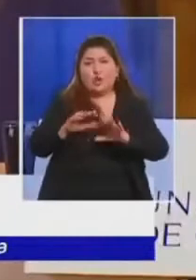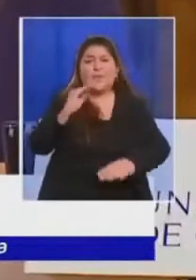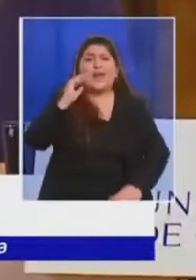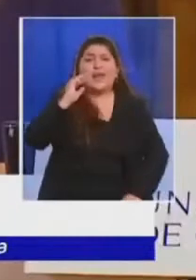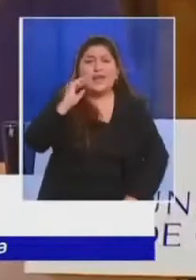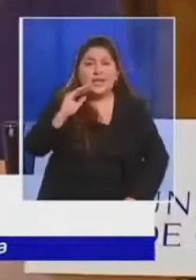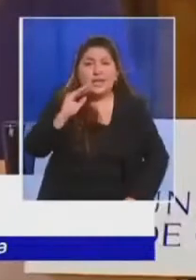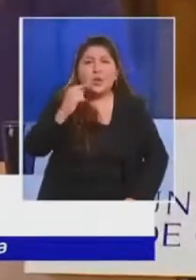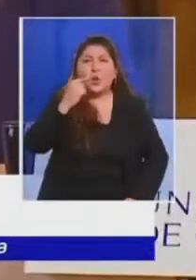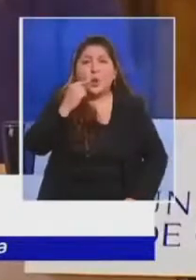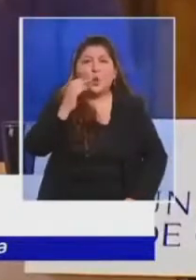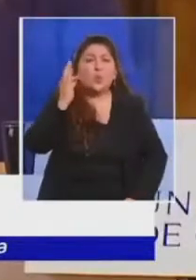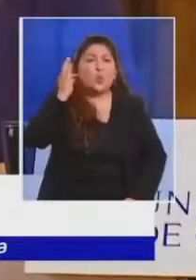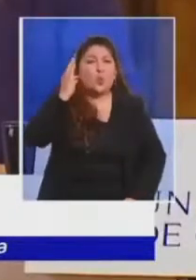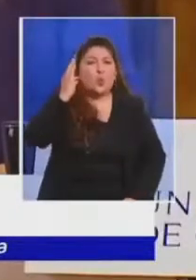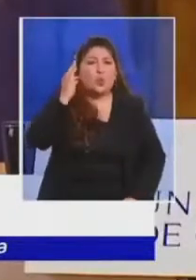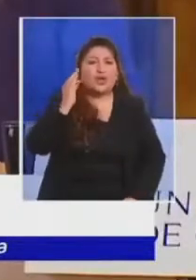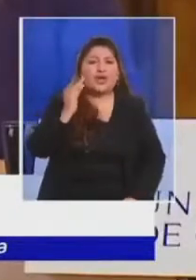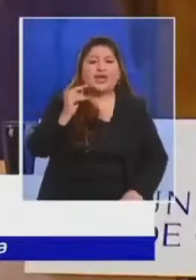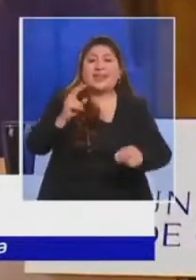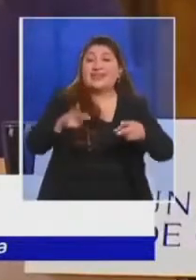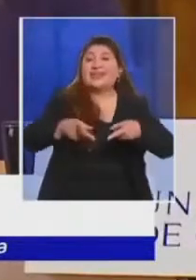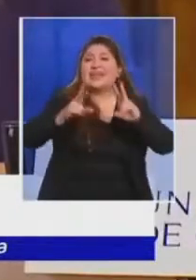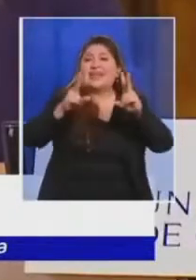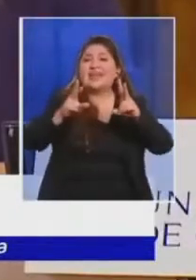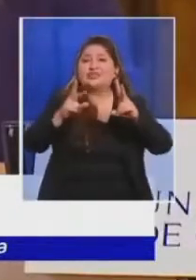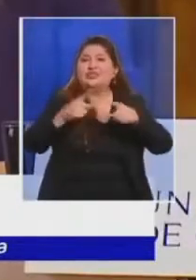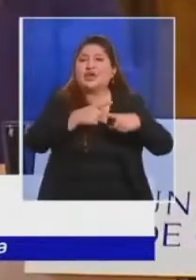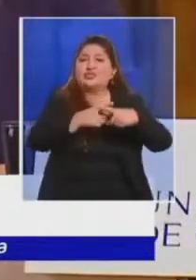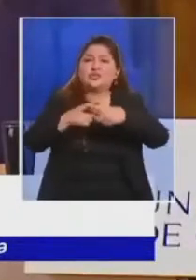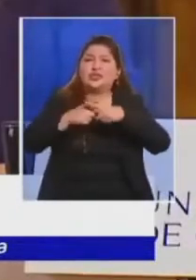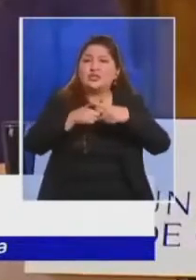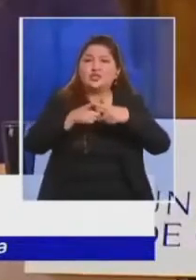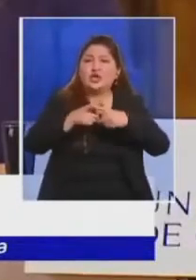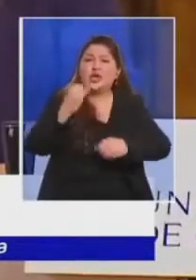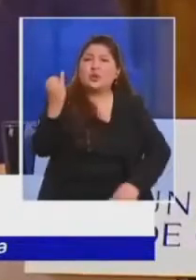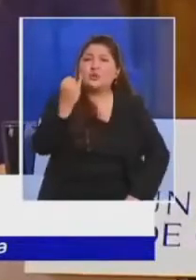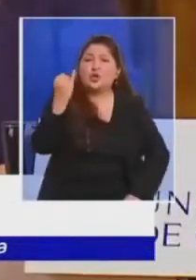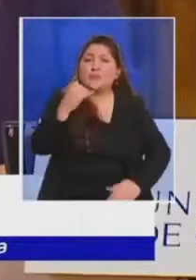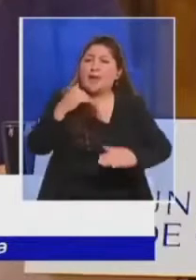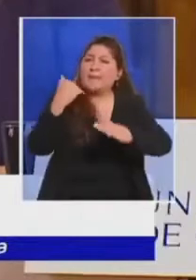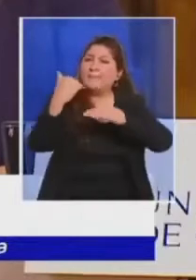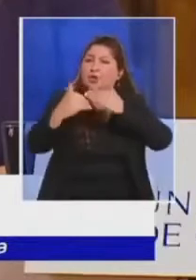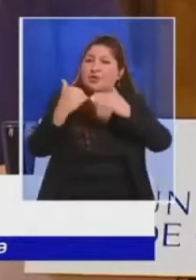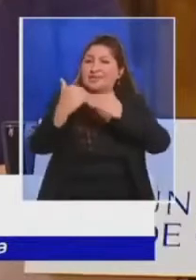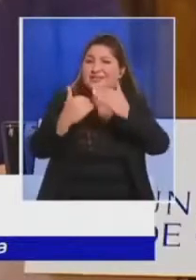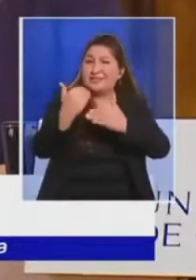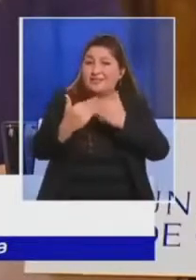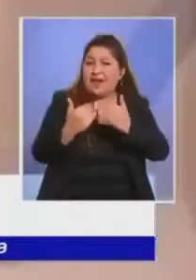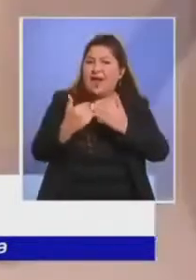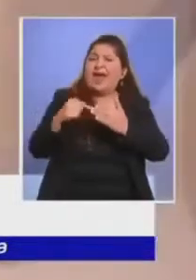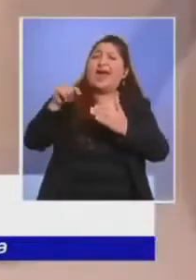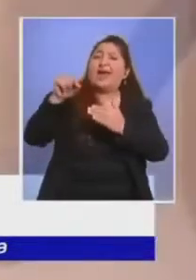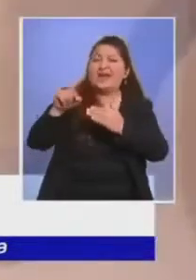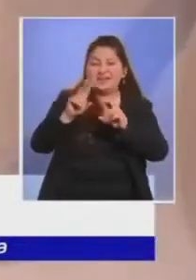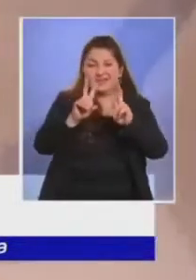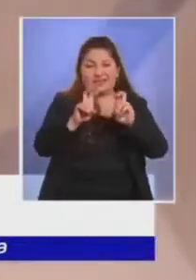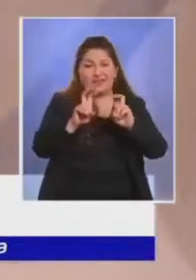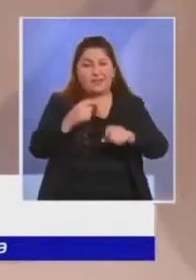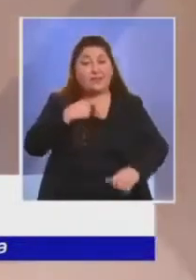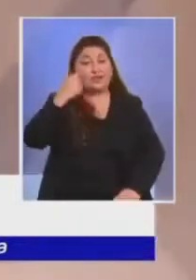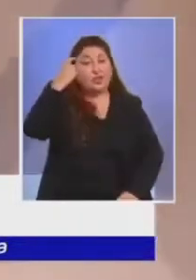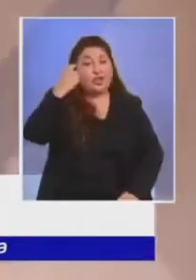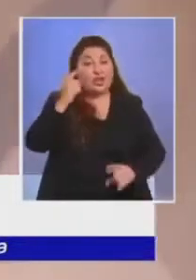reparado por ese caso. Derecho de asociación y autonomía progresiva. En el caso de la autonomía progresiva, creo que tiene que haber